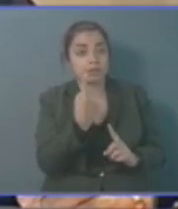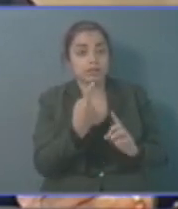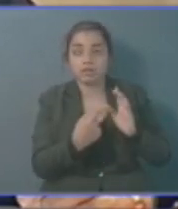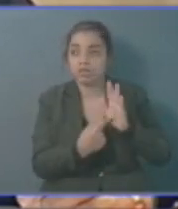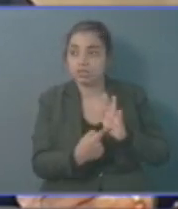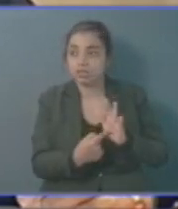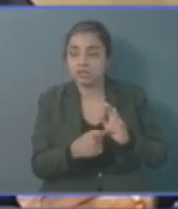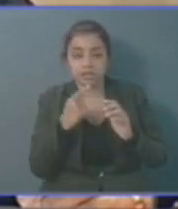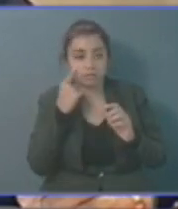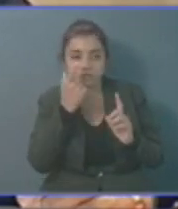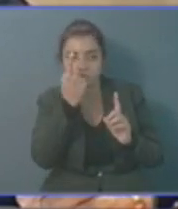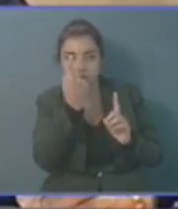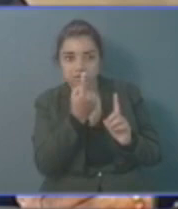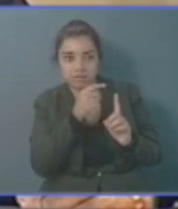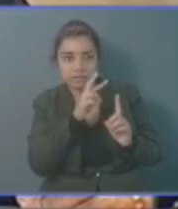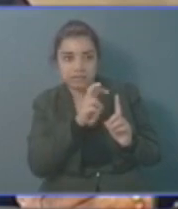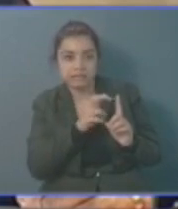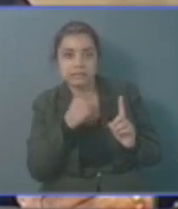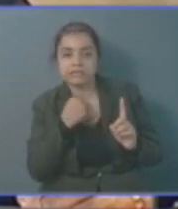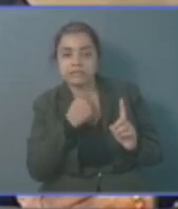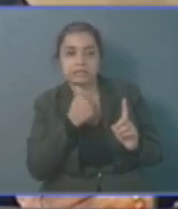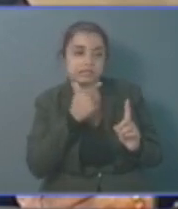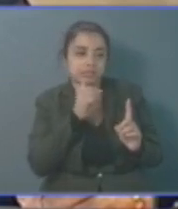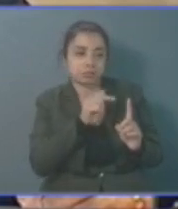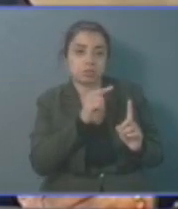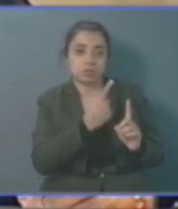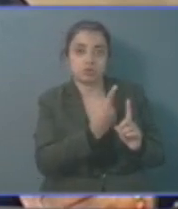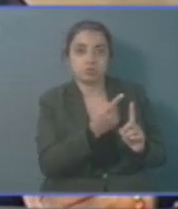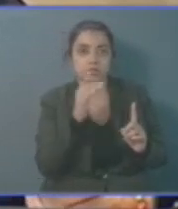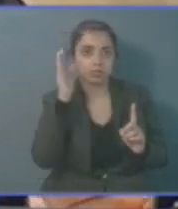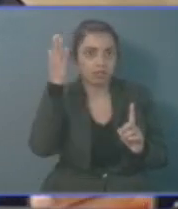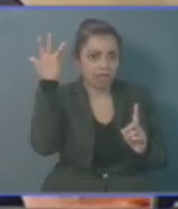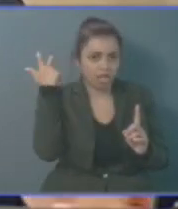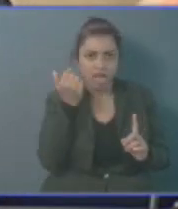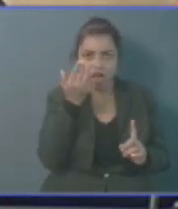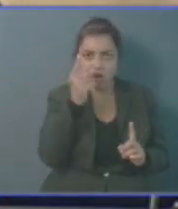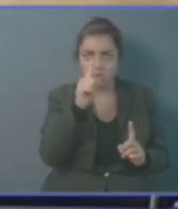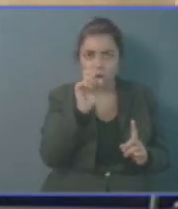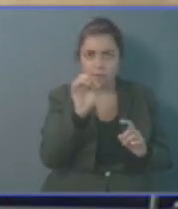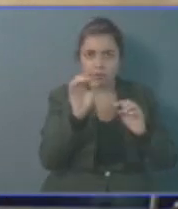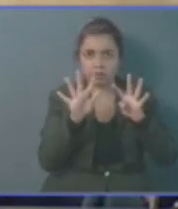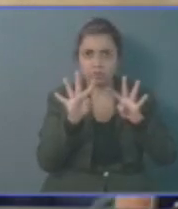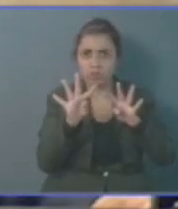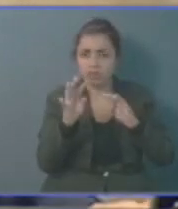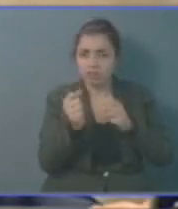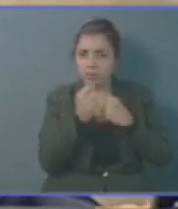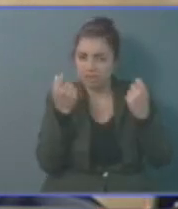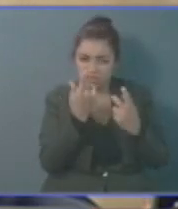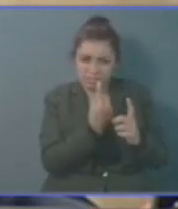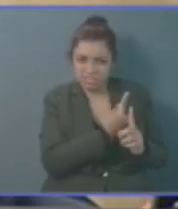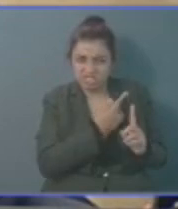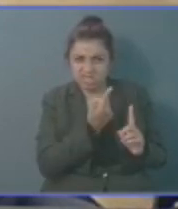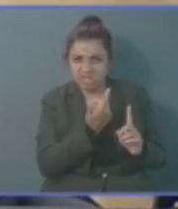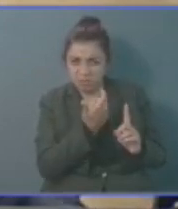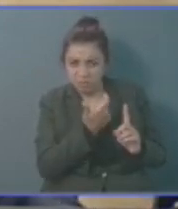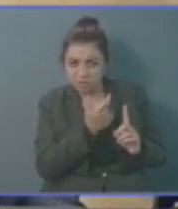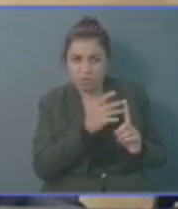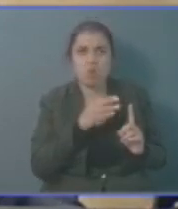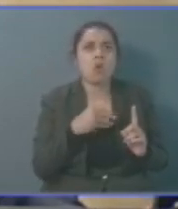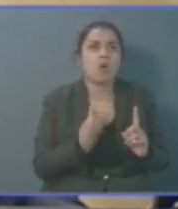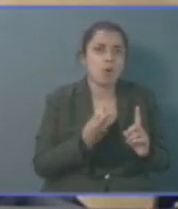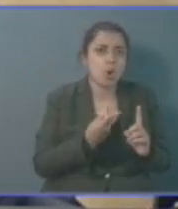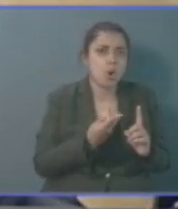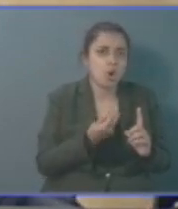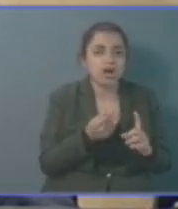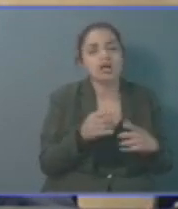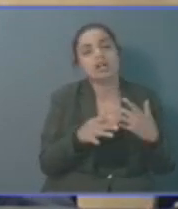siendo cuestionada precisamente por su crecimiento patrimonial. Así que no tengo inconveniente en retirarla para que